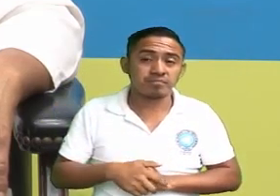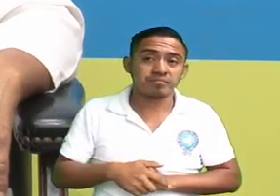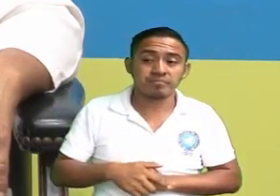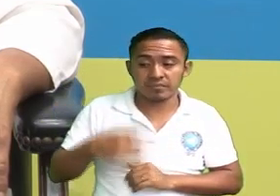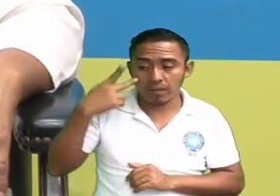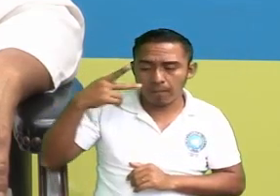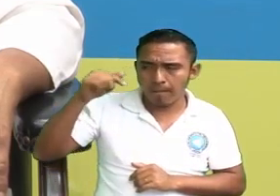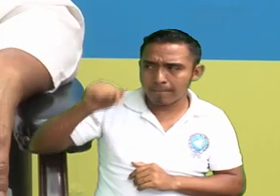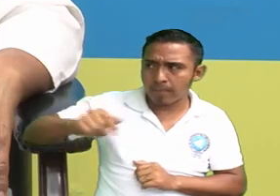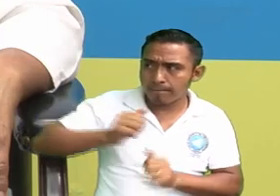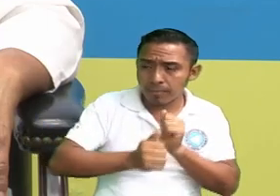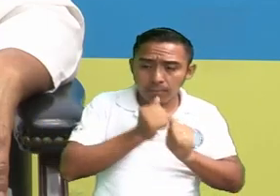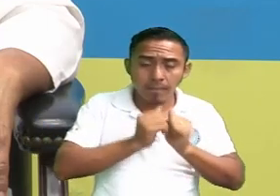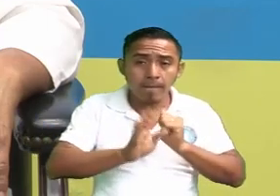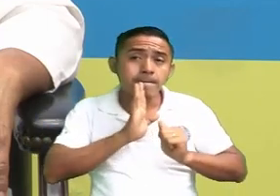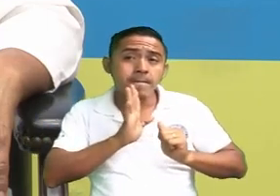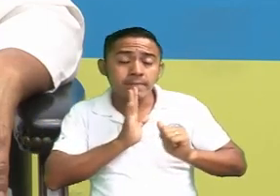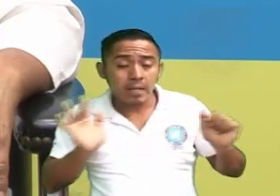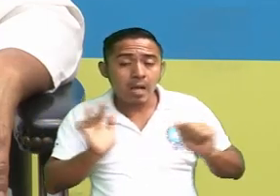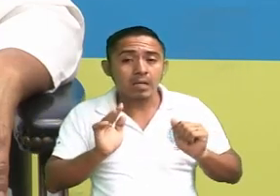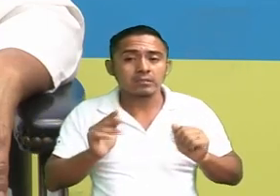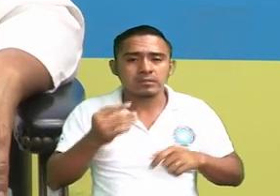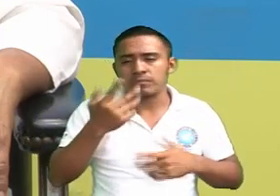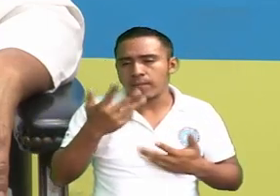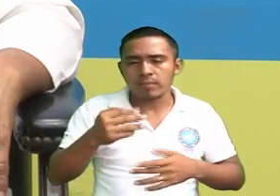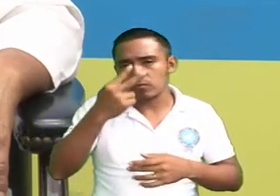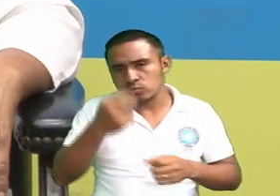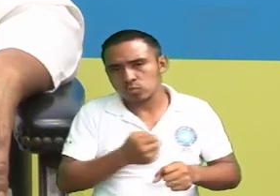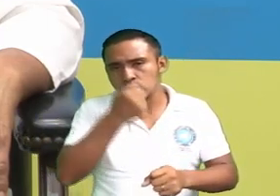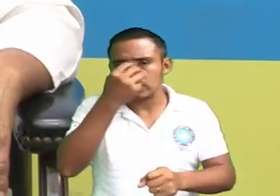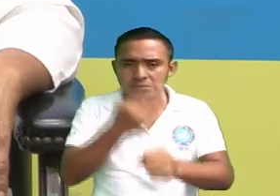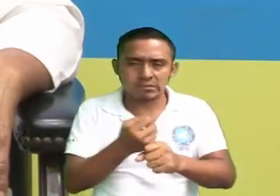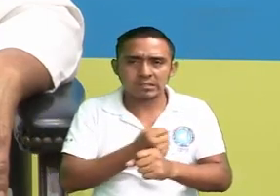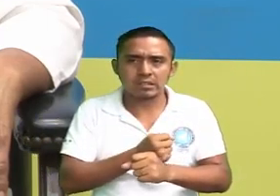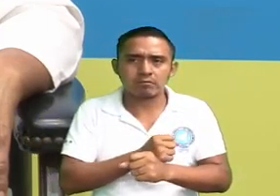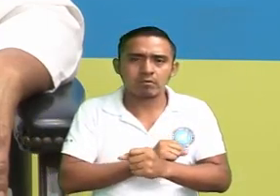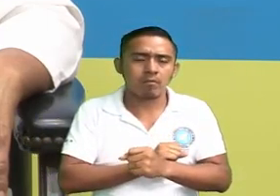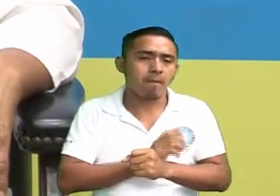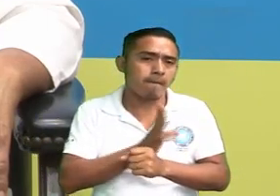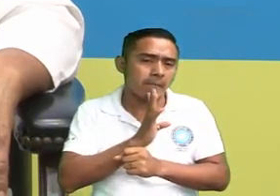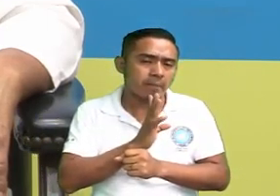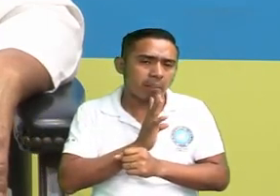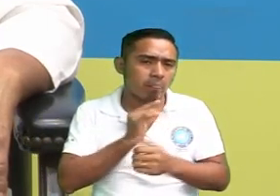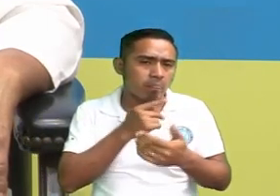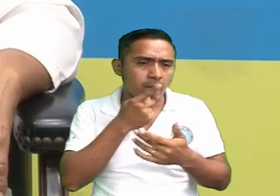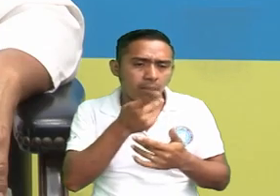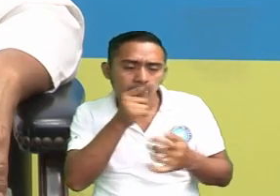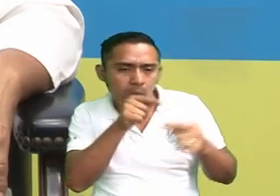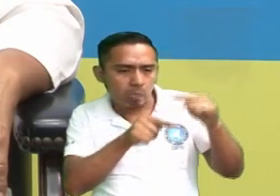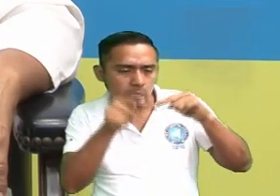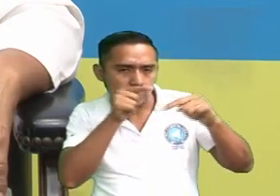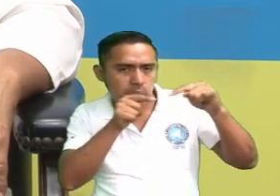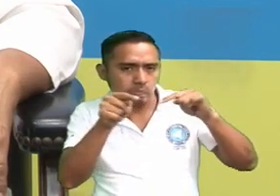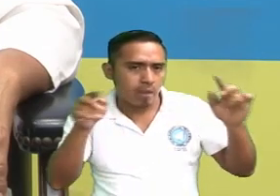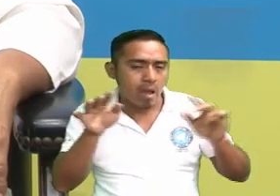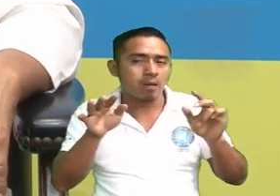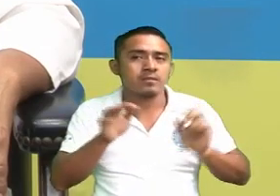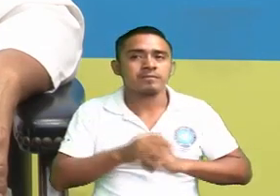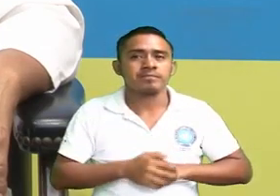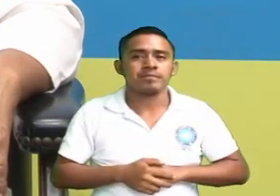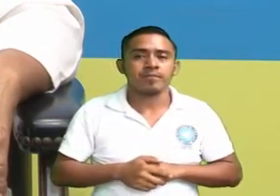Posteriormente, el apoyo emocional de la familia, el apoyo de parte de la pareja, y cuando el niño viene a